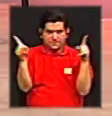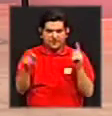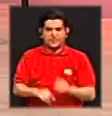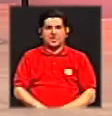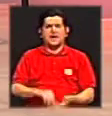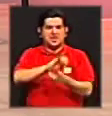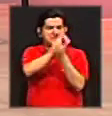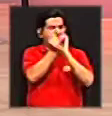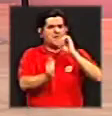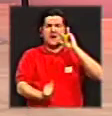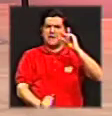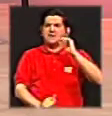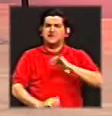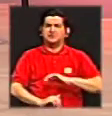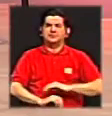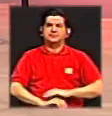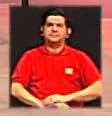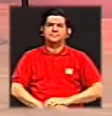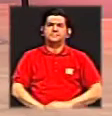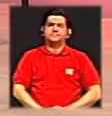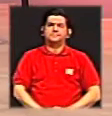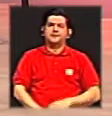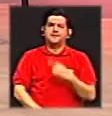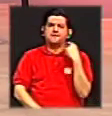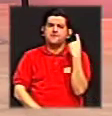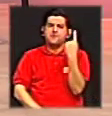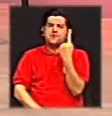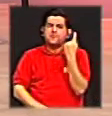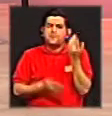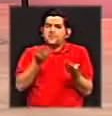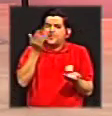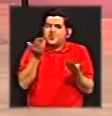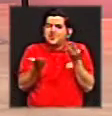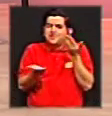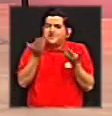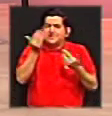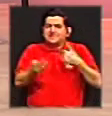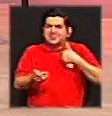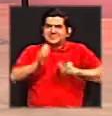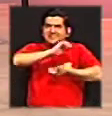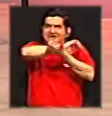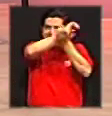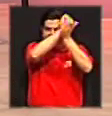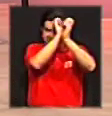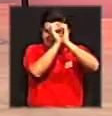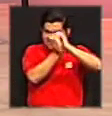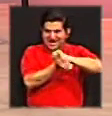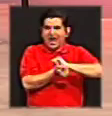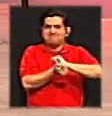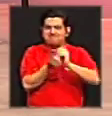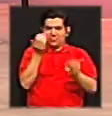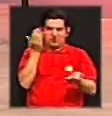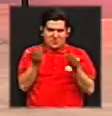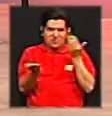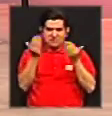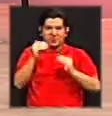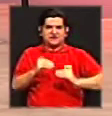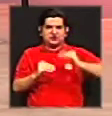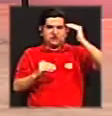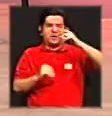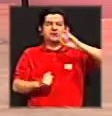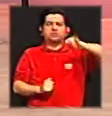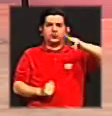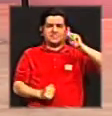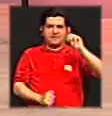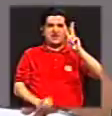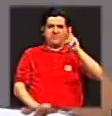bastante pequeños. El único, tal vez, que sí presenta cambios comparativamente mayores es Villalta,